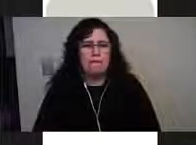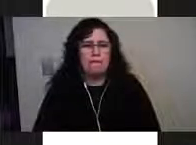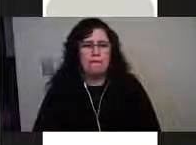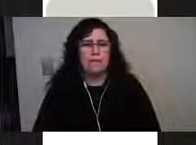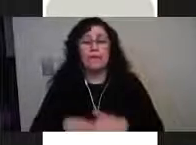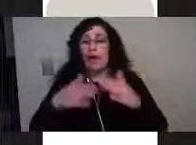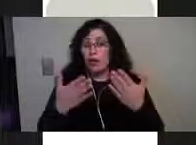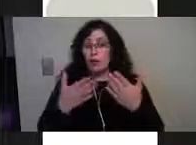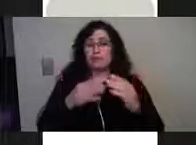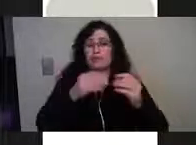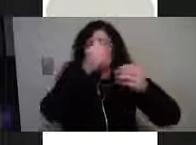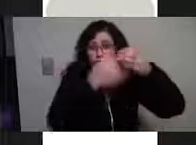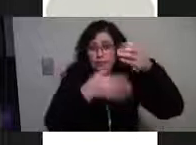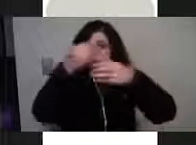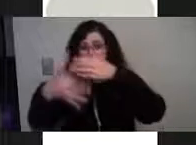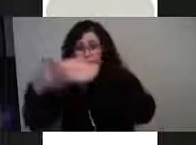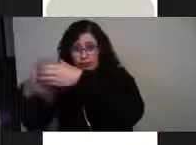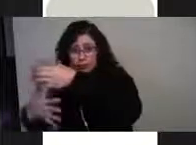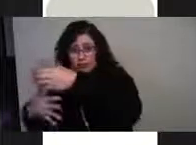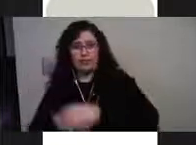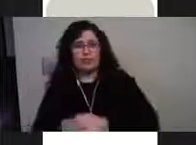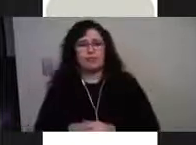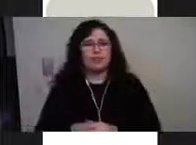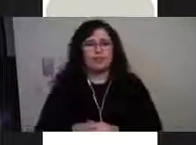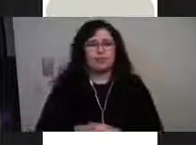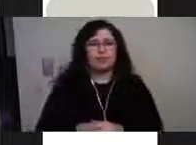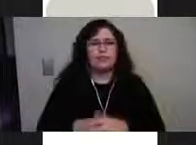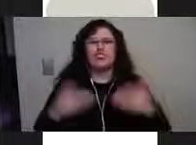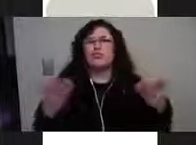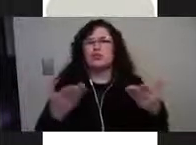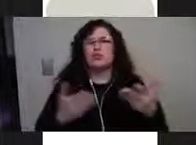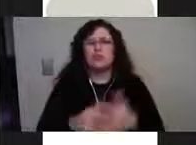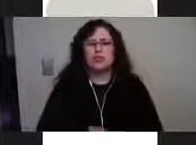Respecto de la clasificación tomográfica, ¿cierto? Puede ser